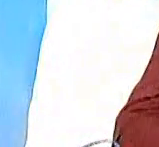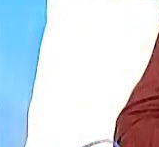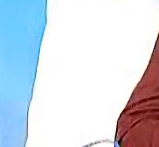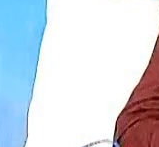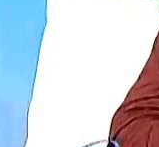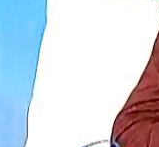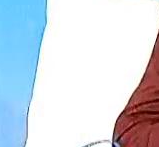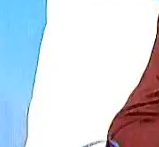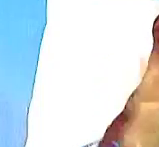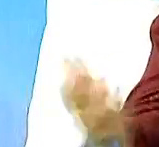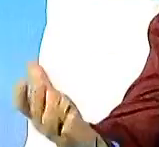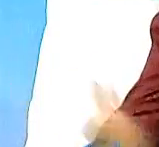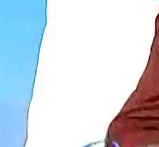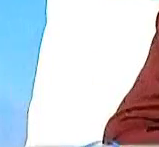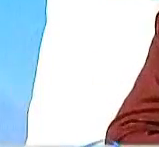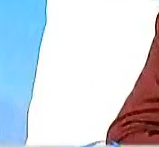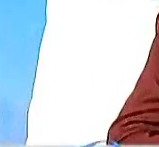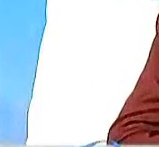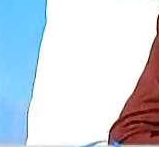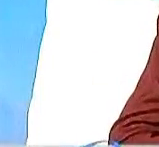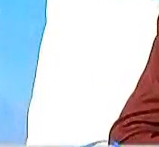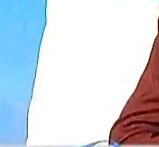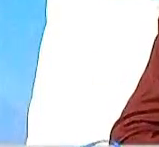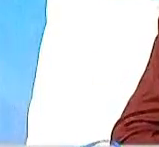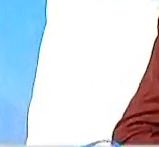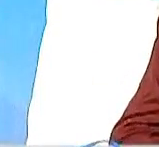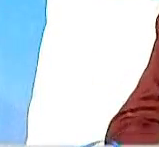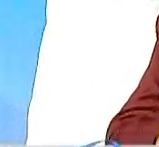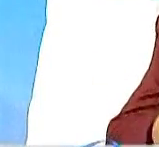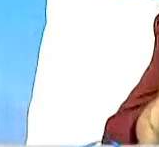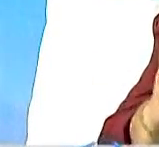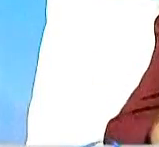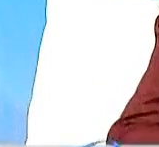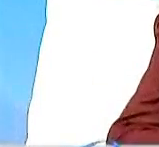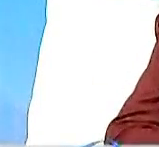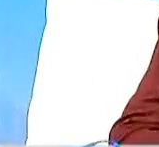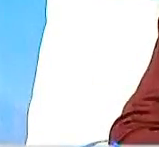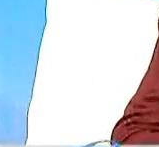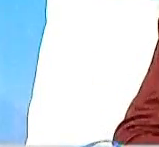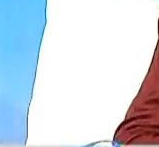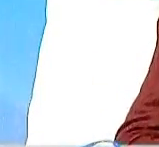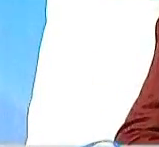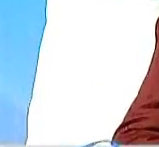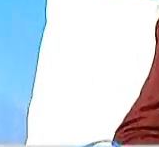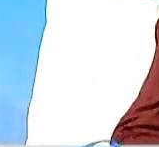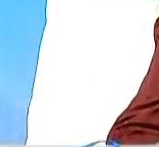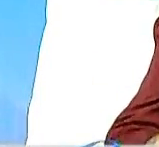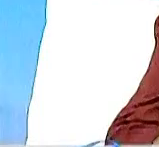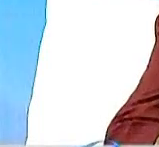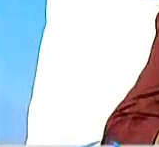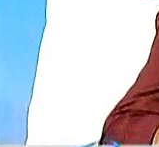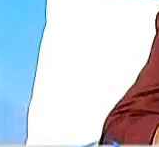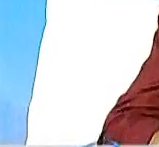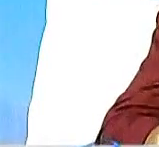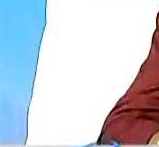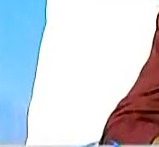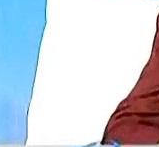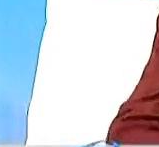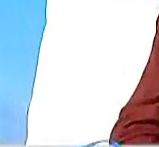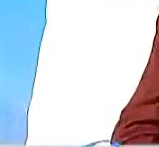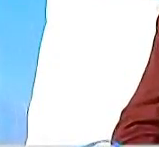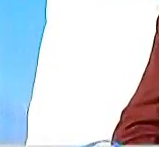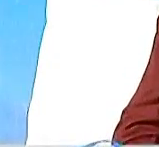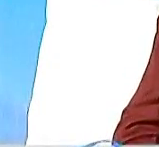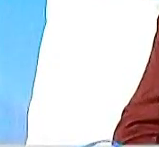Qué maravilla que estamos compartiendo con ustedes a esta hora de la tarde, unas tardes muy cálidas en nuestro eje cafetero. Y bienvenidos